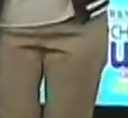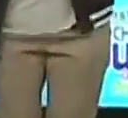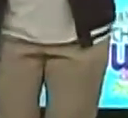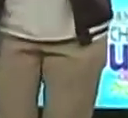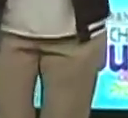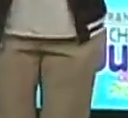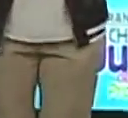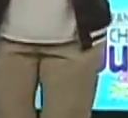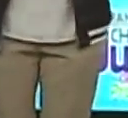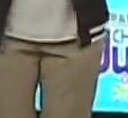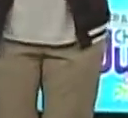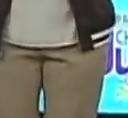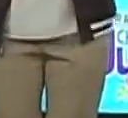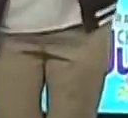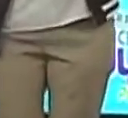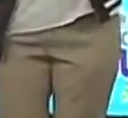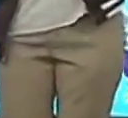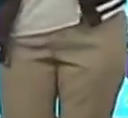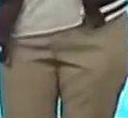leales,